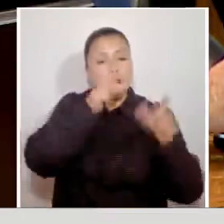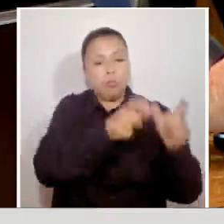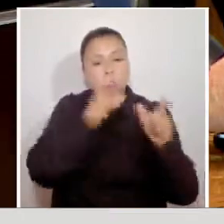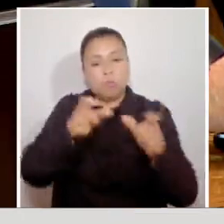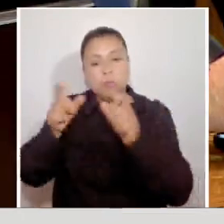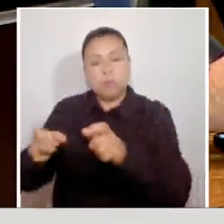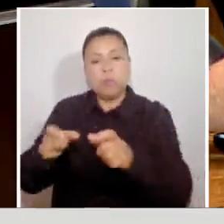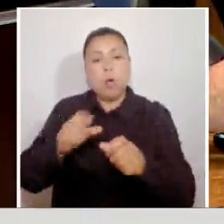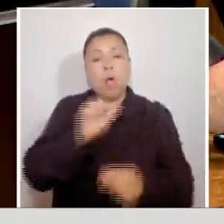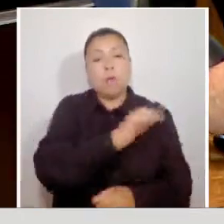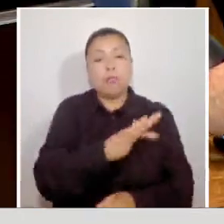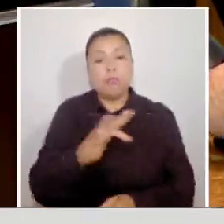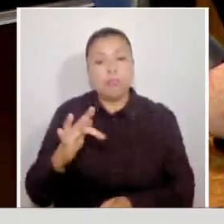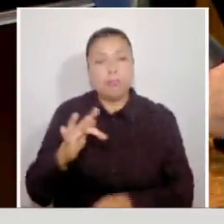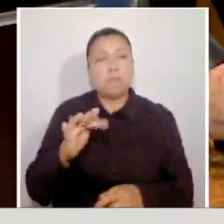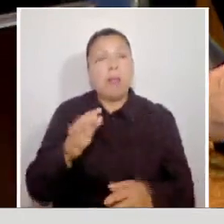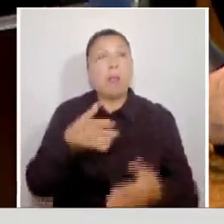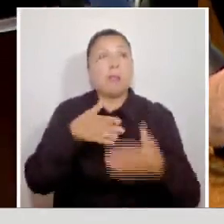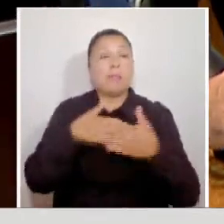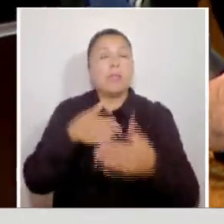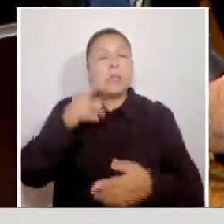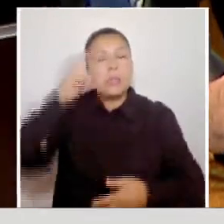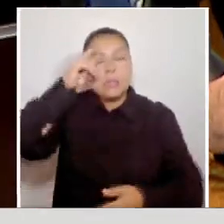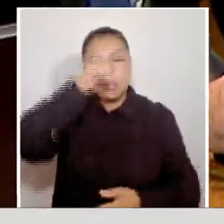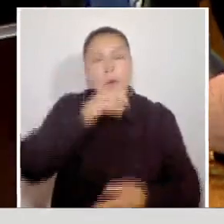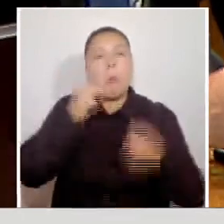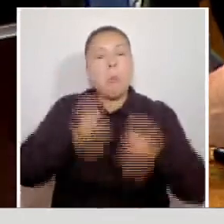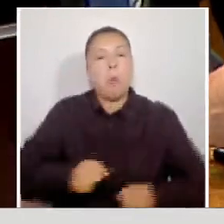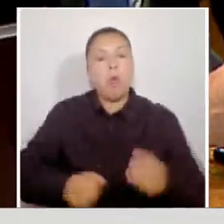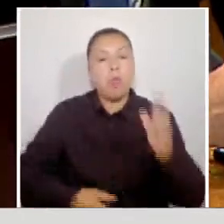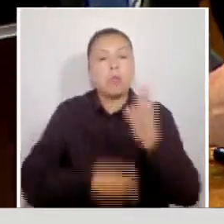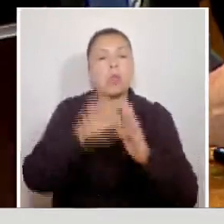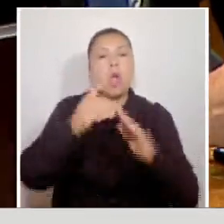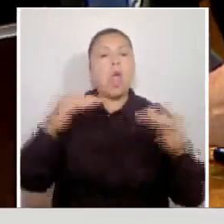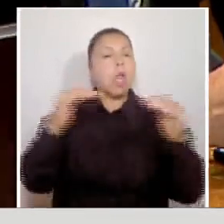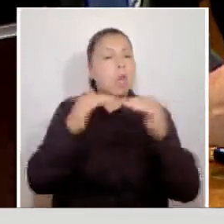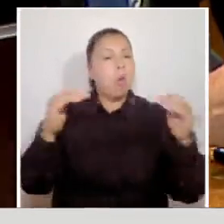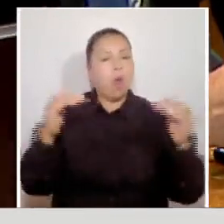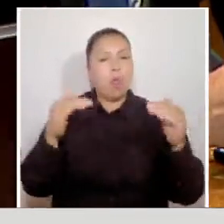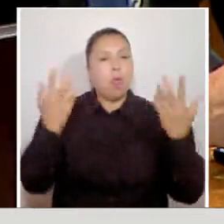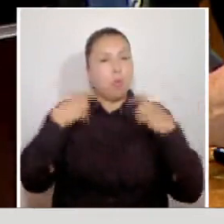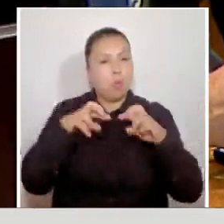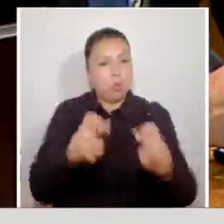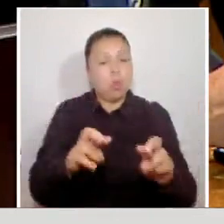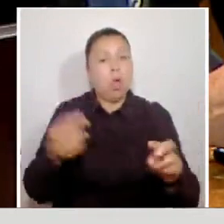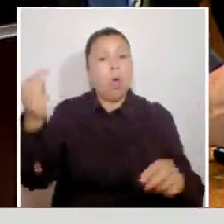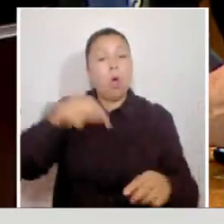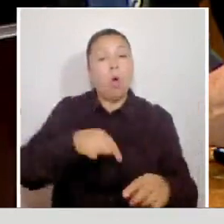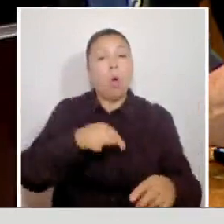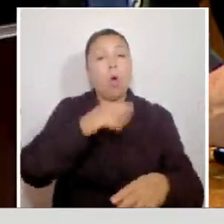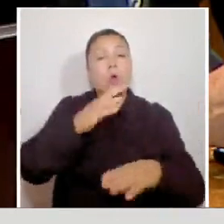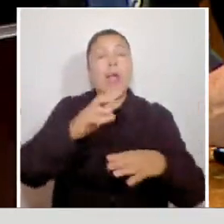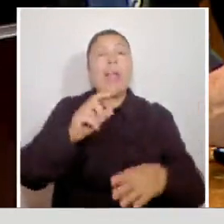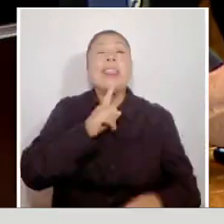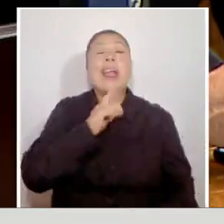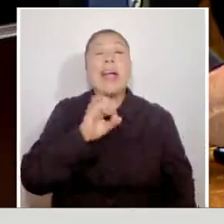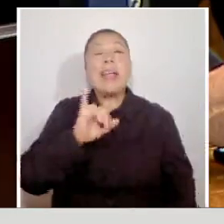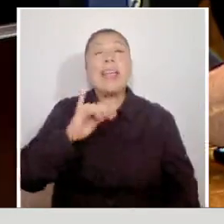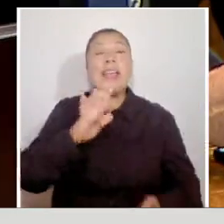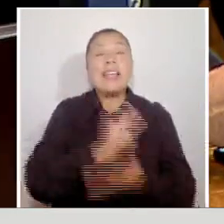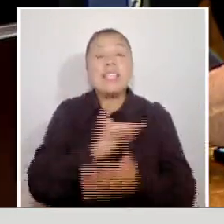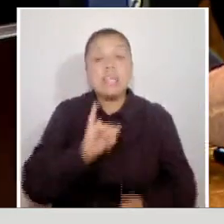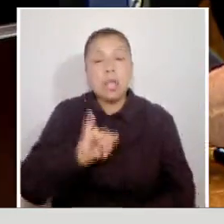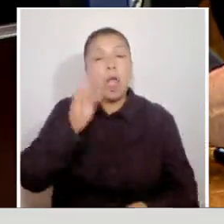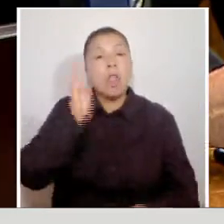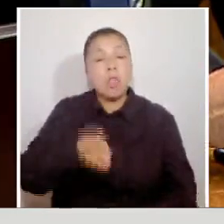armadas lo que impide que puedan desarrollarse en igualdad de condiciones hoy disciplinas como el taichí deben ser supervisadas